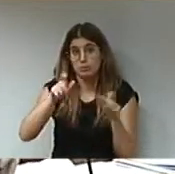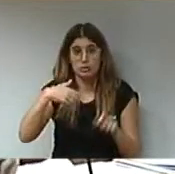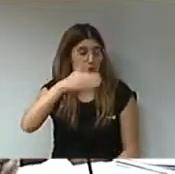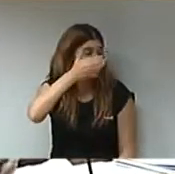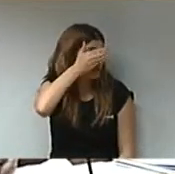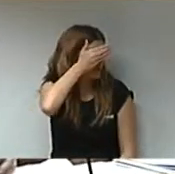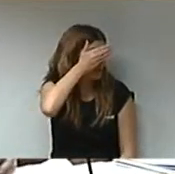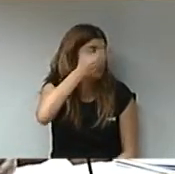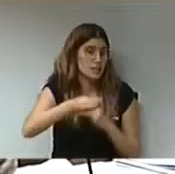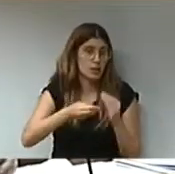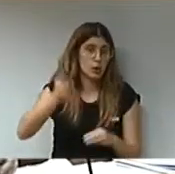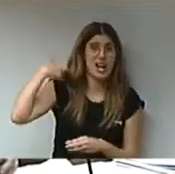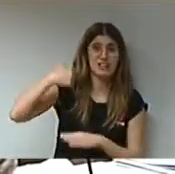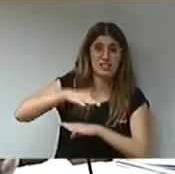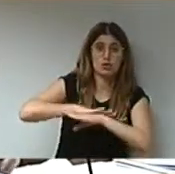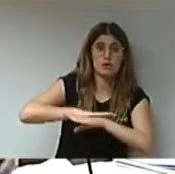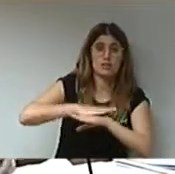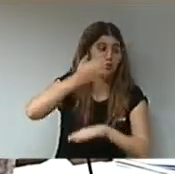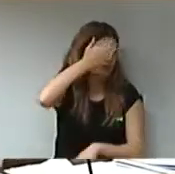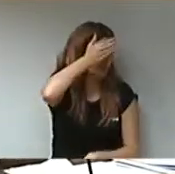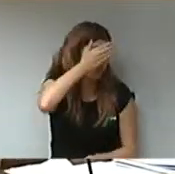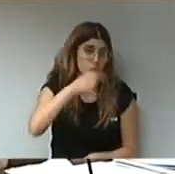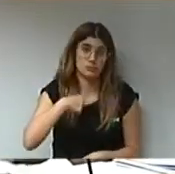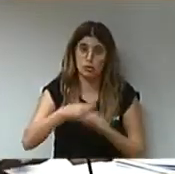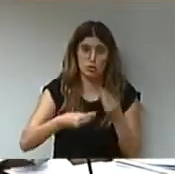mirar hacia otro lado y no hacerles caso.